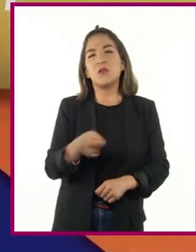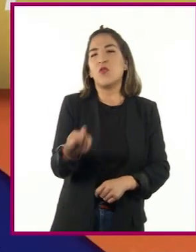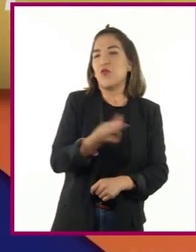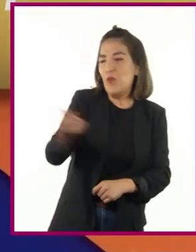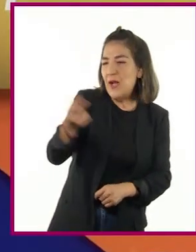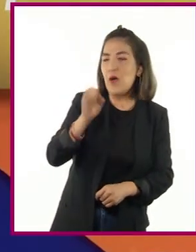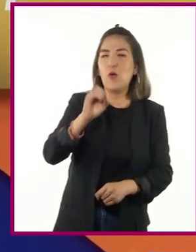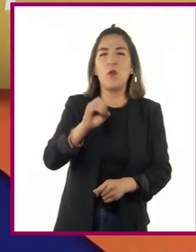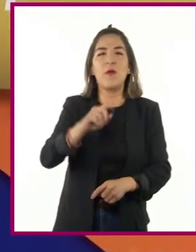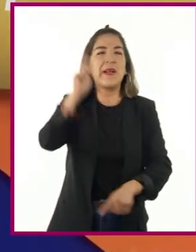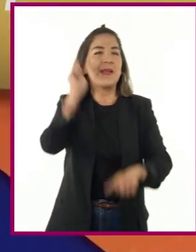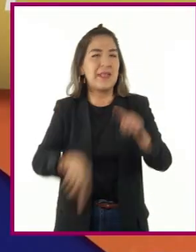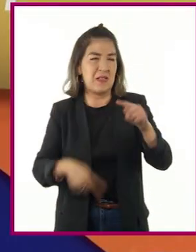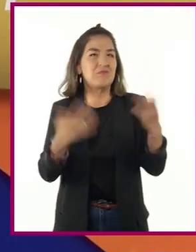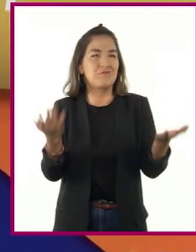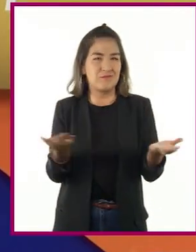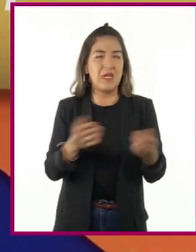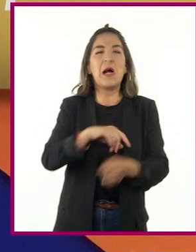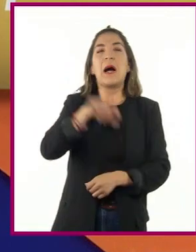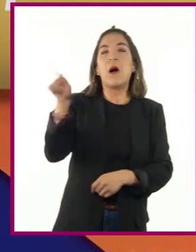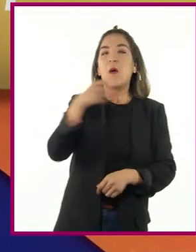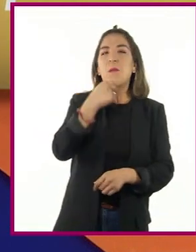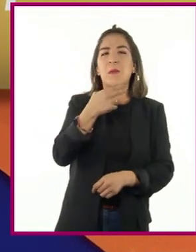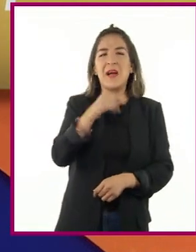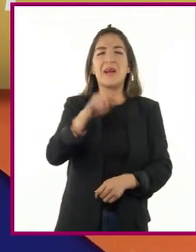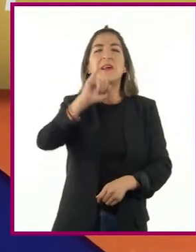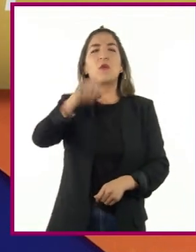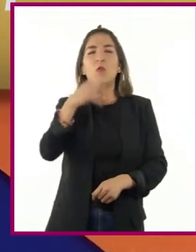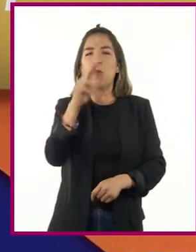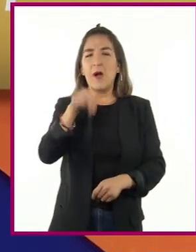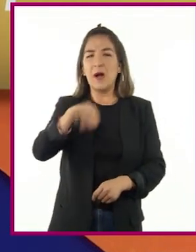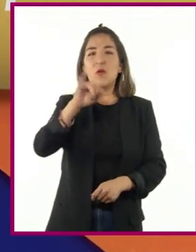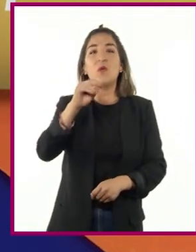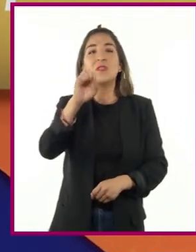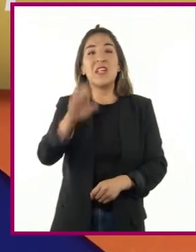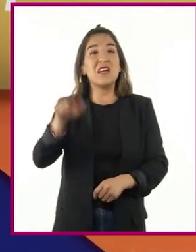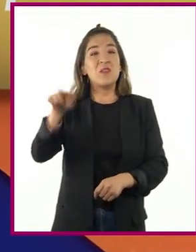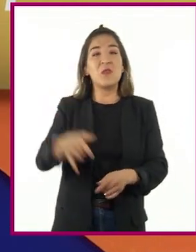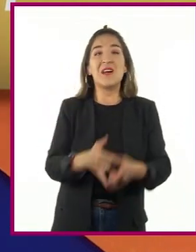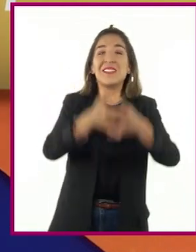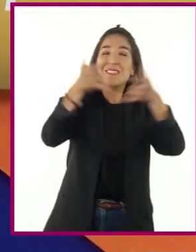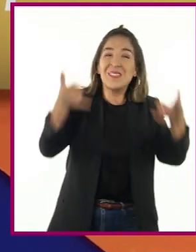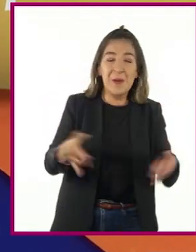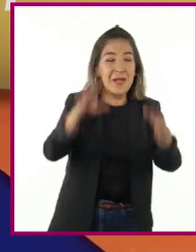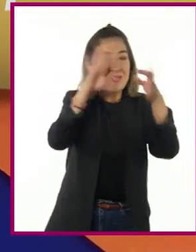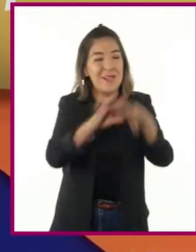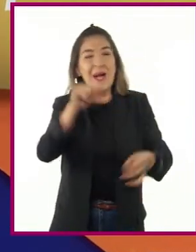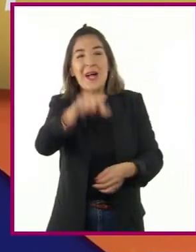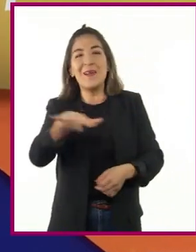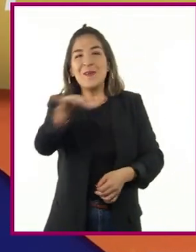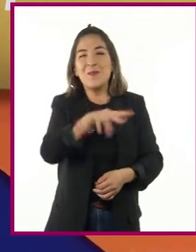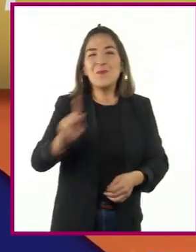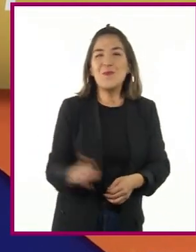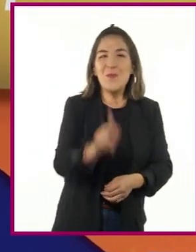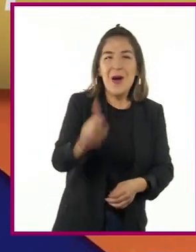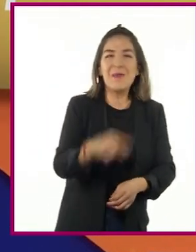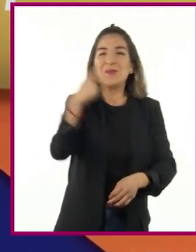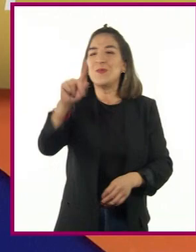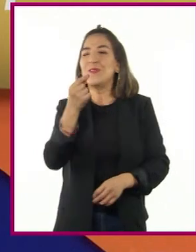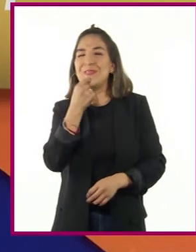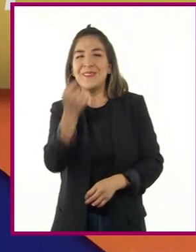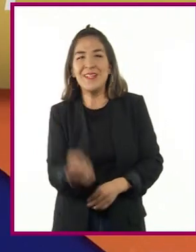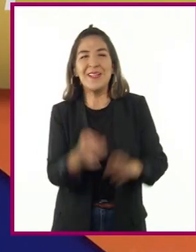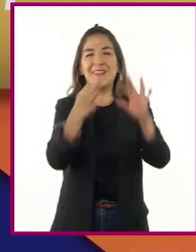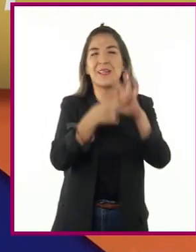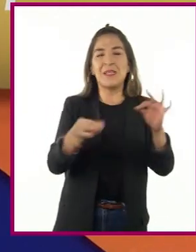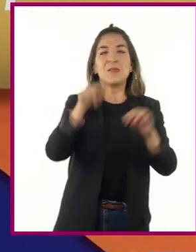o quitó. Y por otro lado, Arreola hace toda una descripción de su pueblo, de su infancia. Incluso menciona